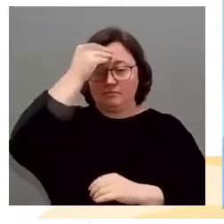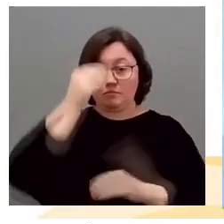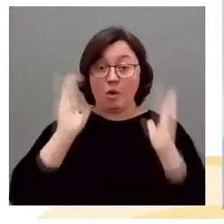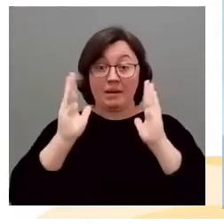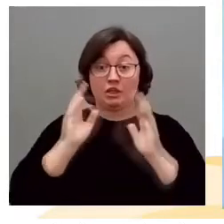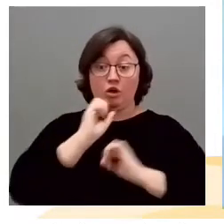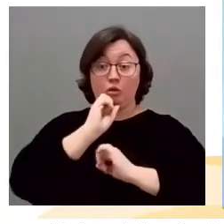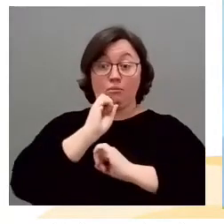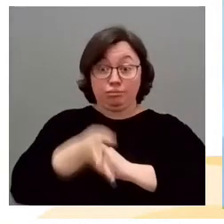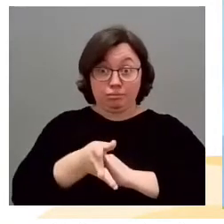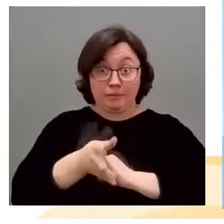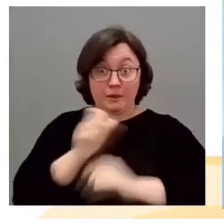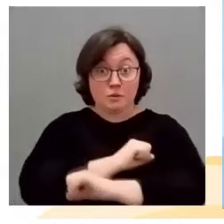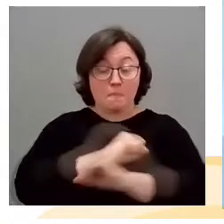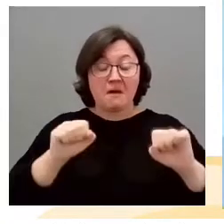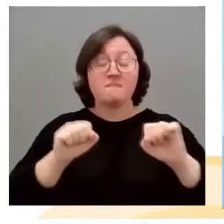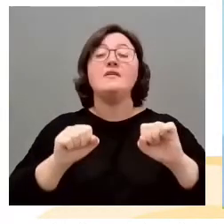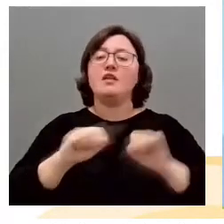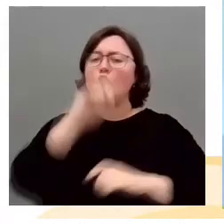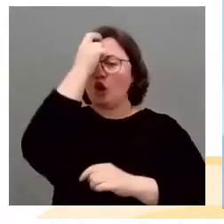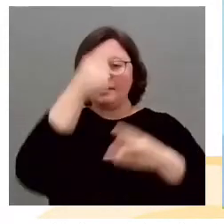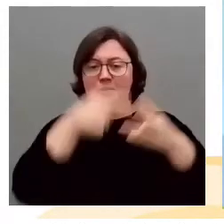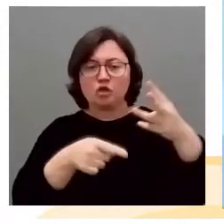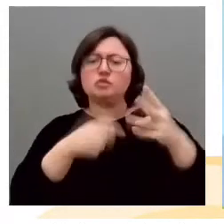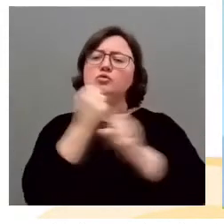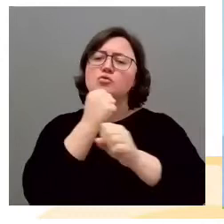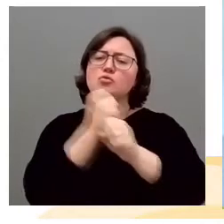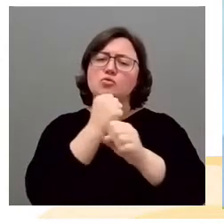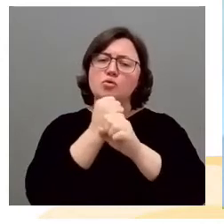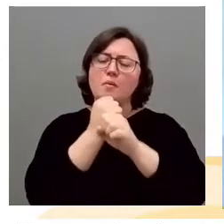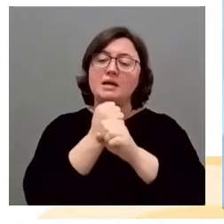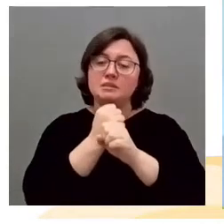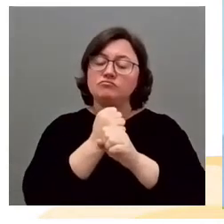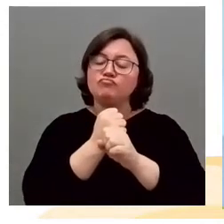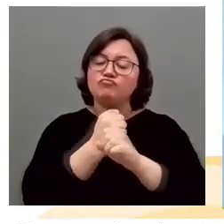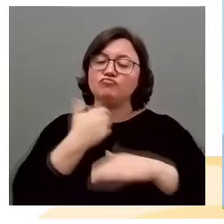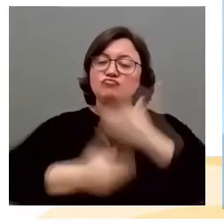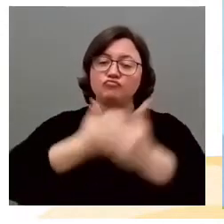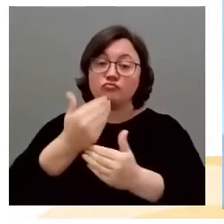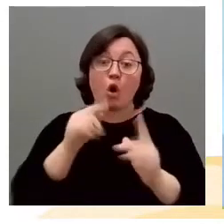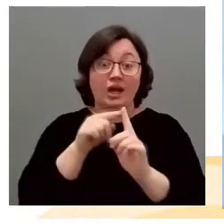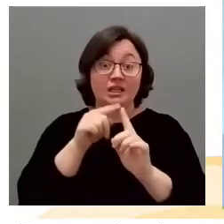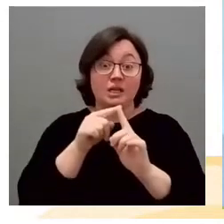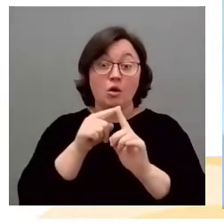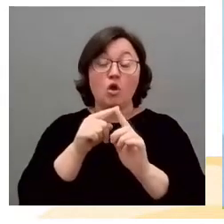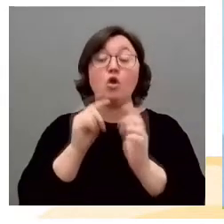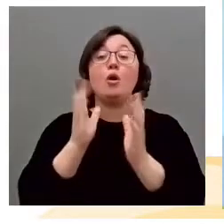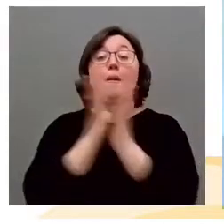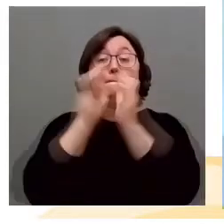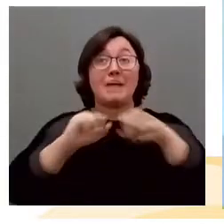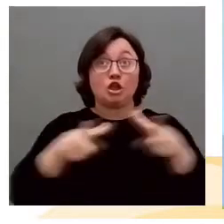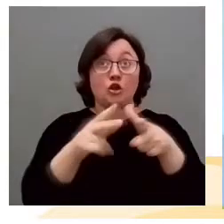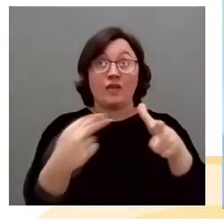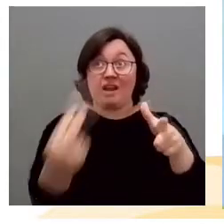estos conceptos y hemos participado en el debate social para que la parálisis cerebral no se olvide de